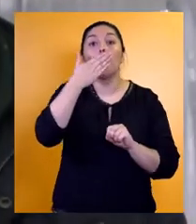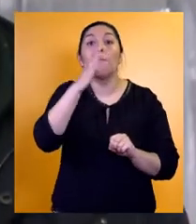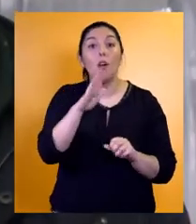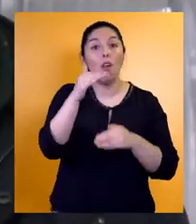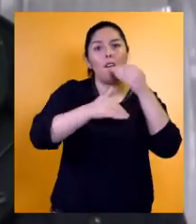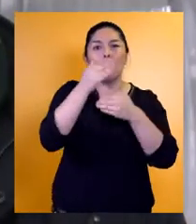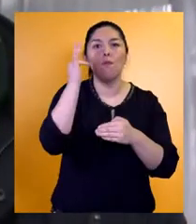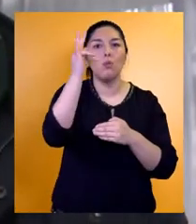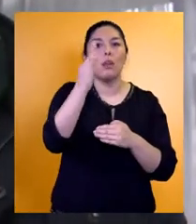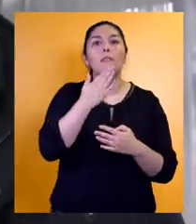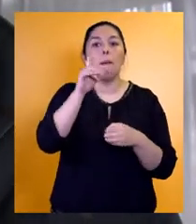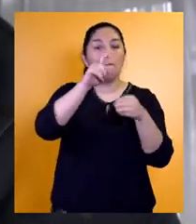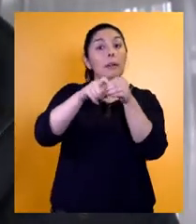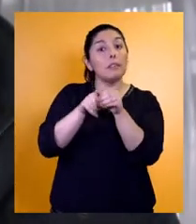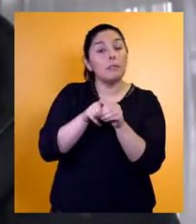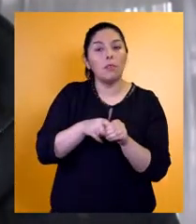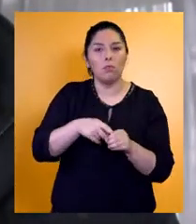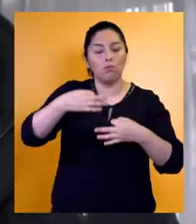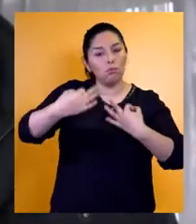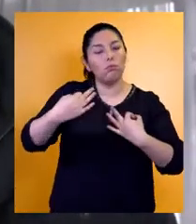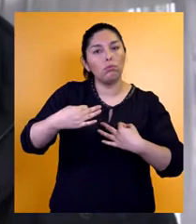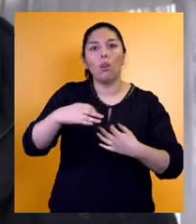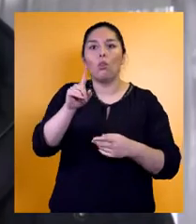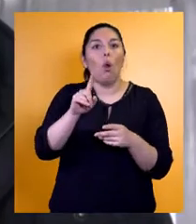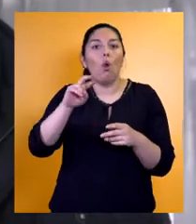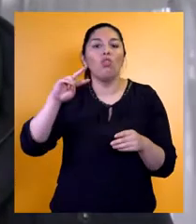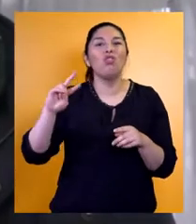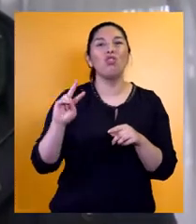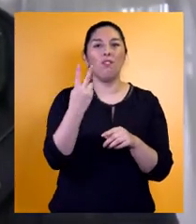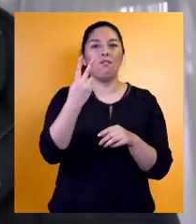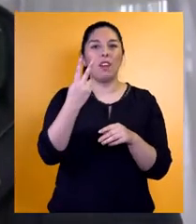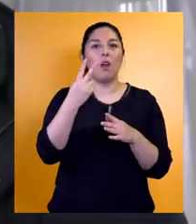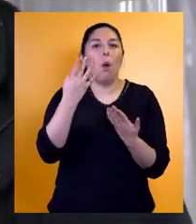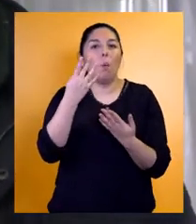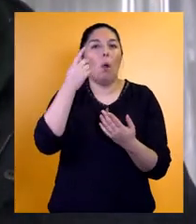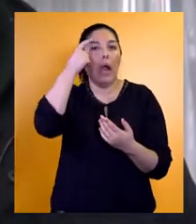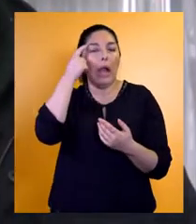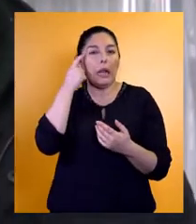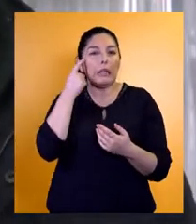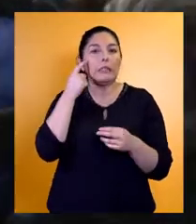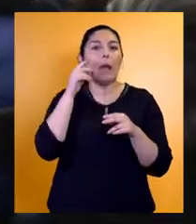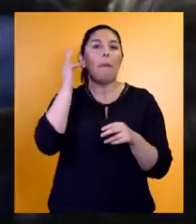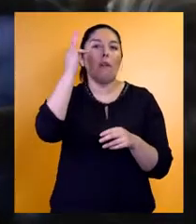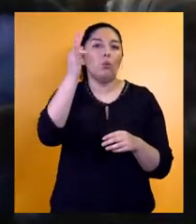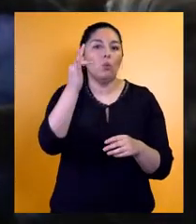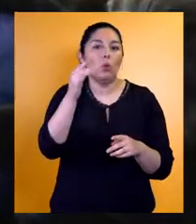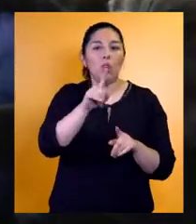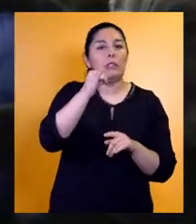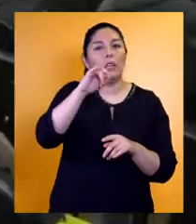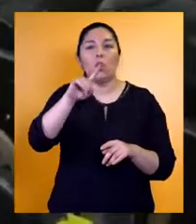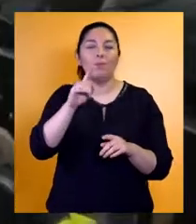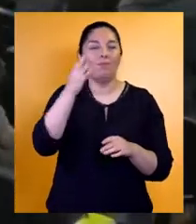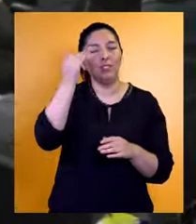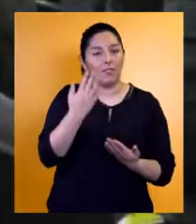participación seria, una participación sin dobleces en las decisiones prontas que vienen de nuestra iglesia en el futuro. Vargas reiteró el deseo